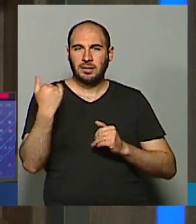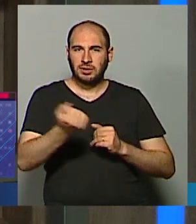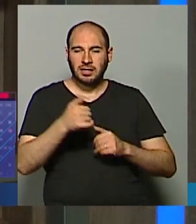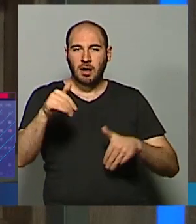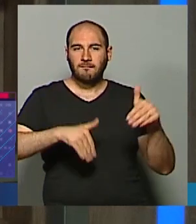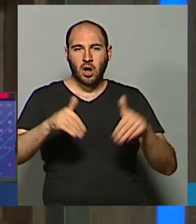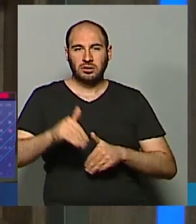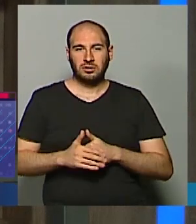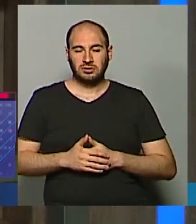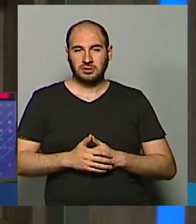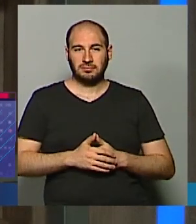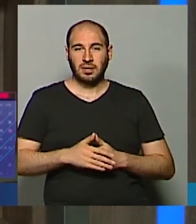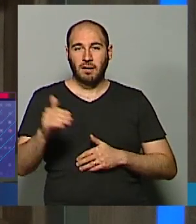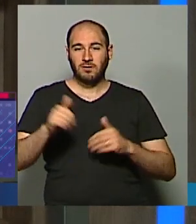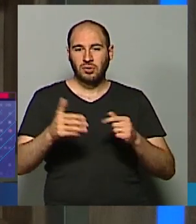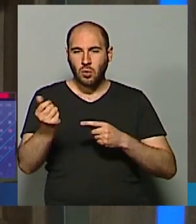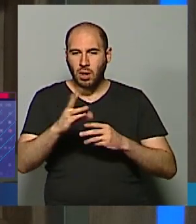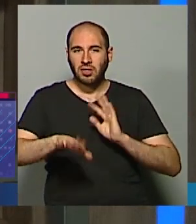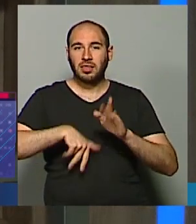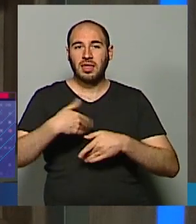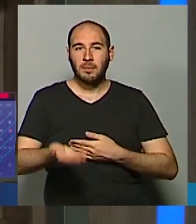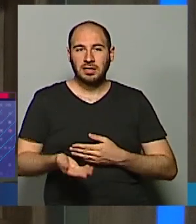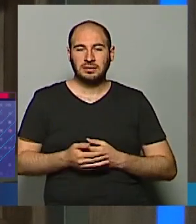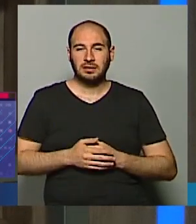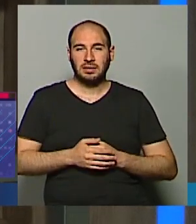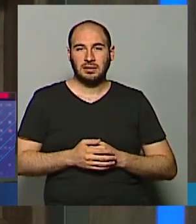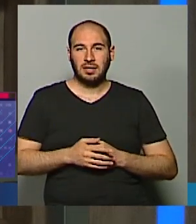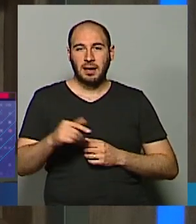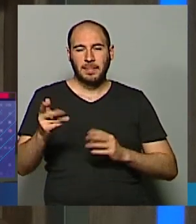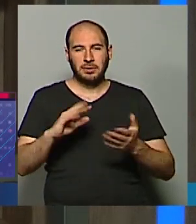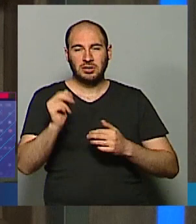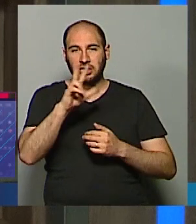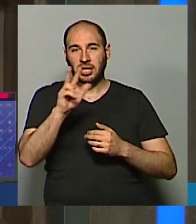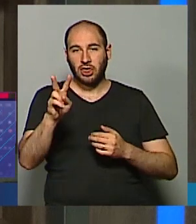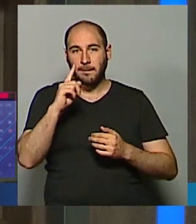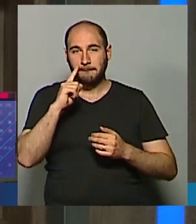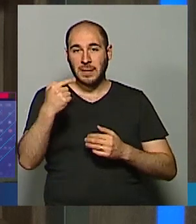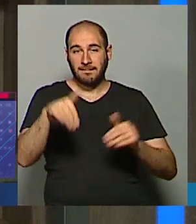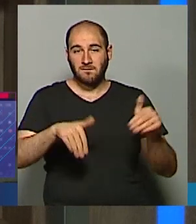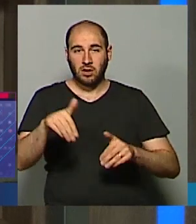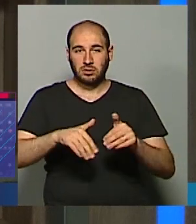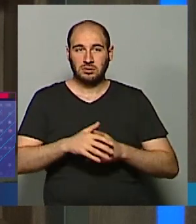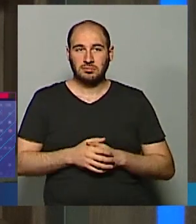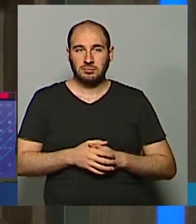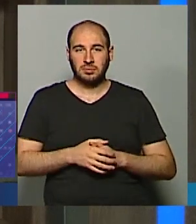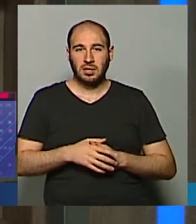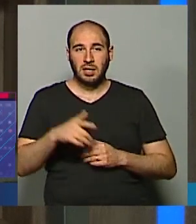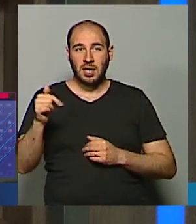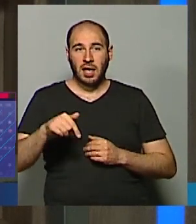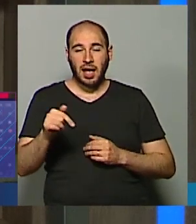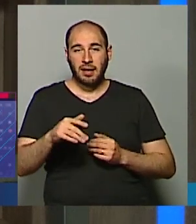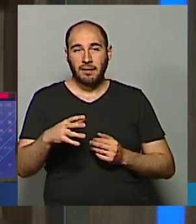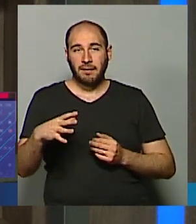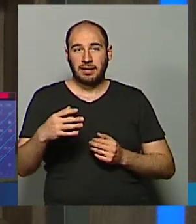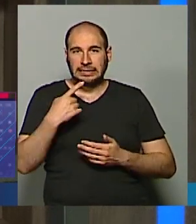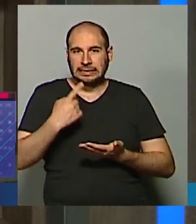esos votos que tenían que contar luego de que había cerca de 32.000 votos que estaban de manera que no